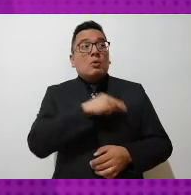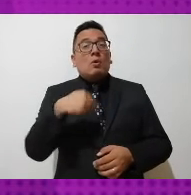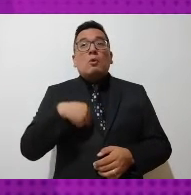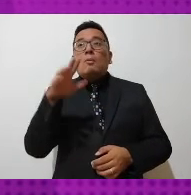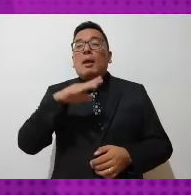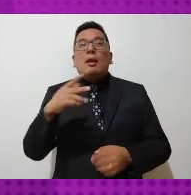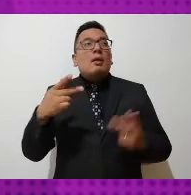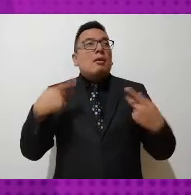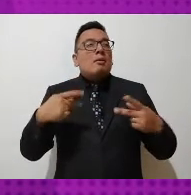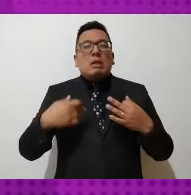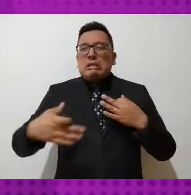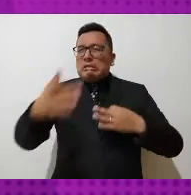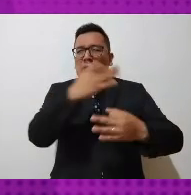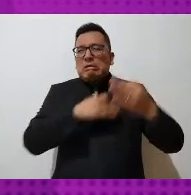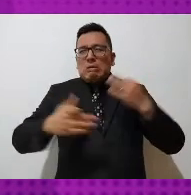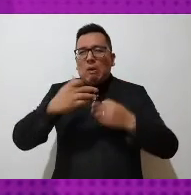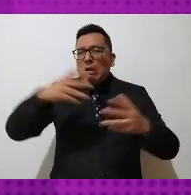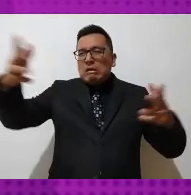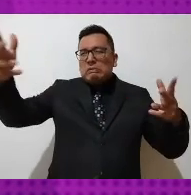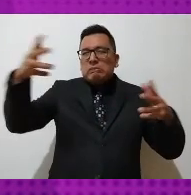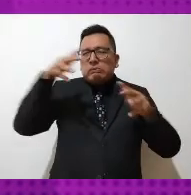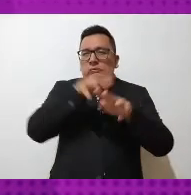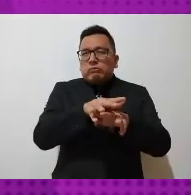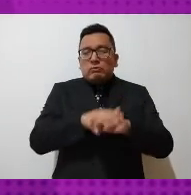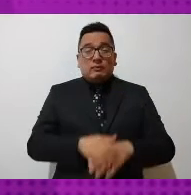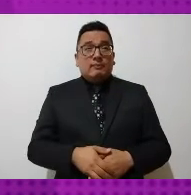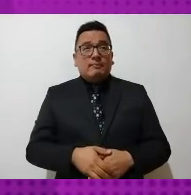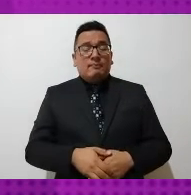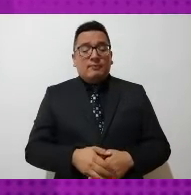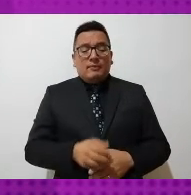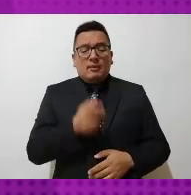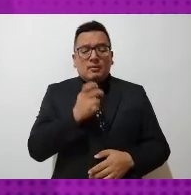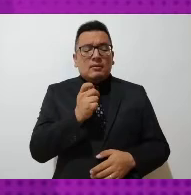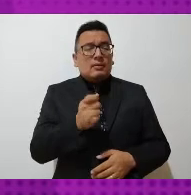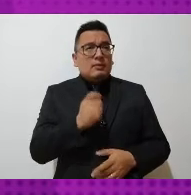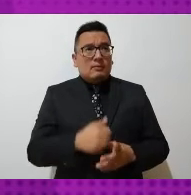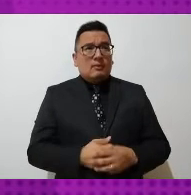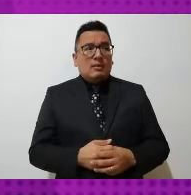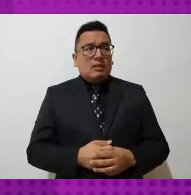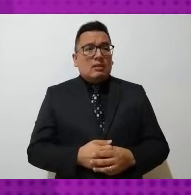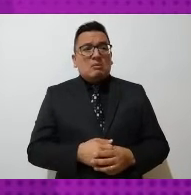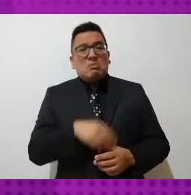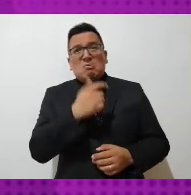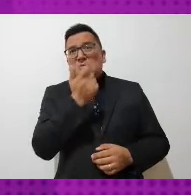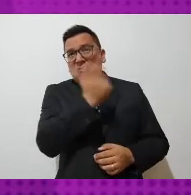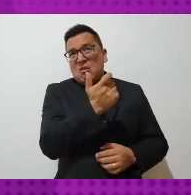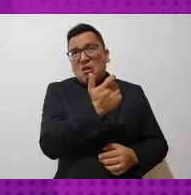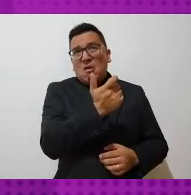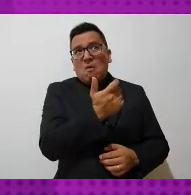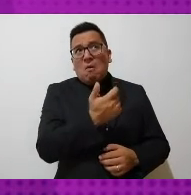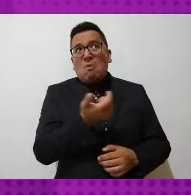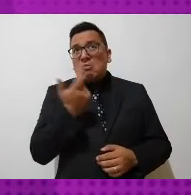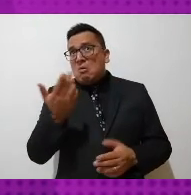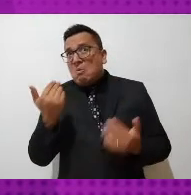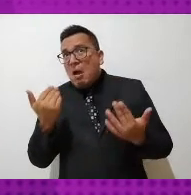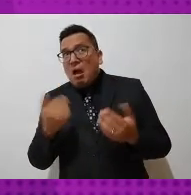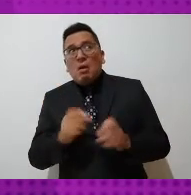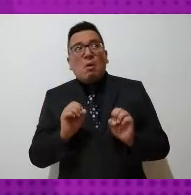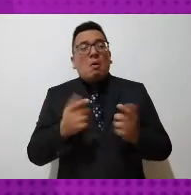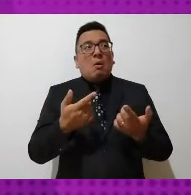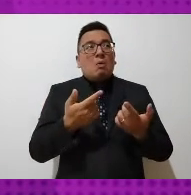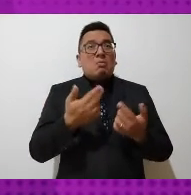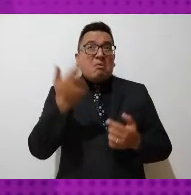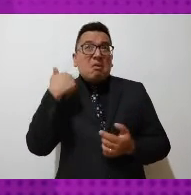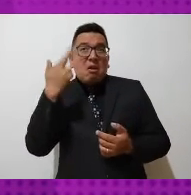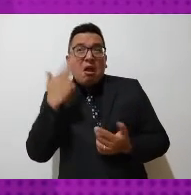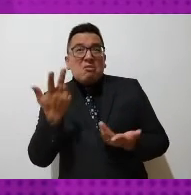que quepan todos, que quepan todas, sin importar si tiene dinero, a qué etnia pertenece, a